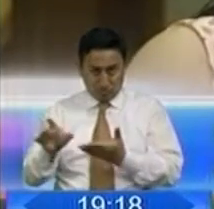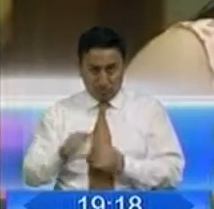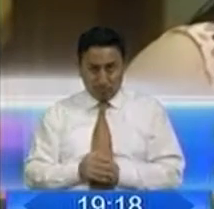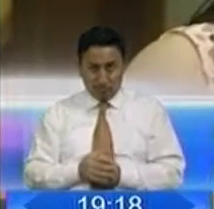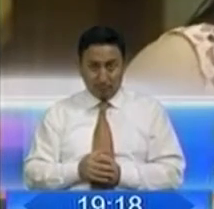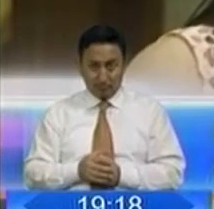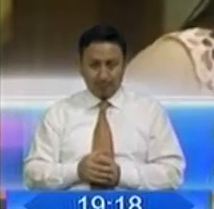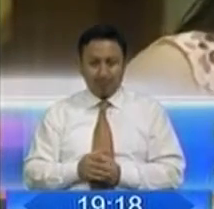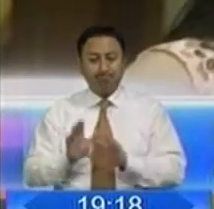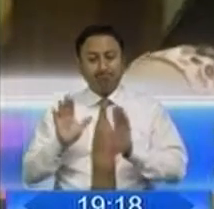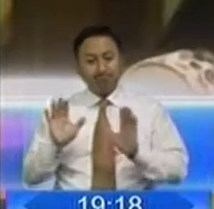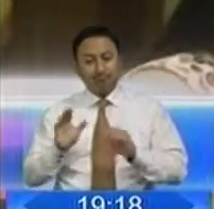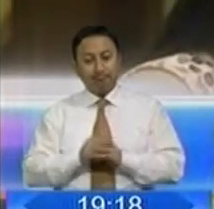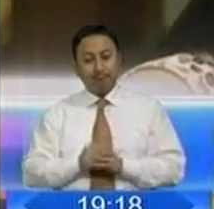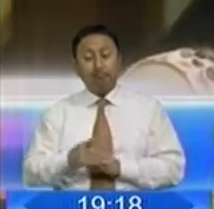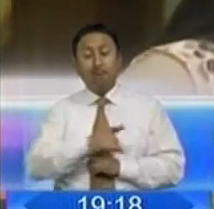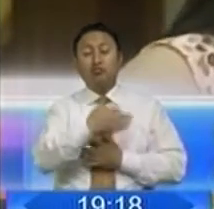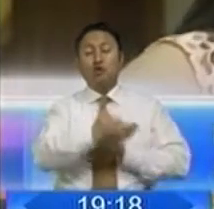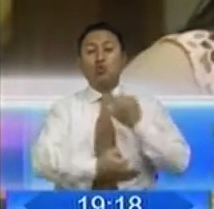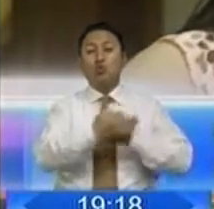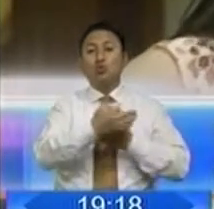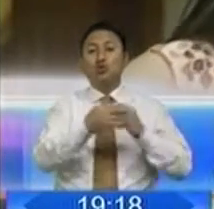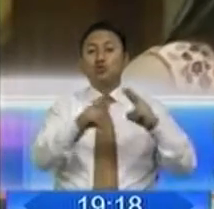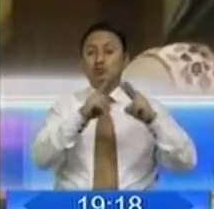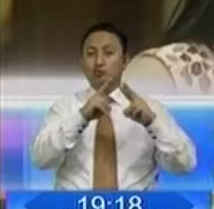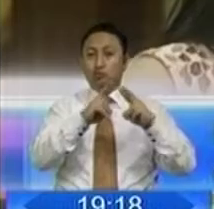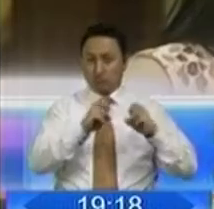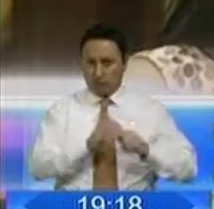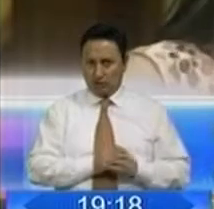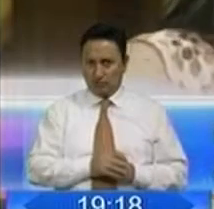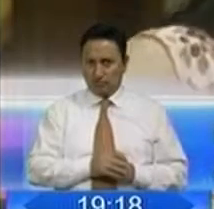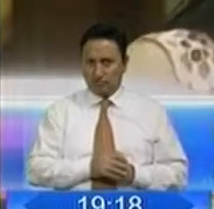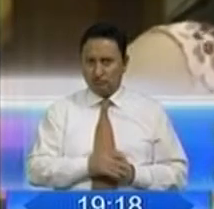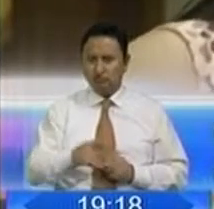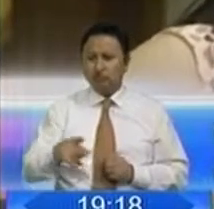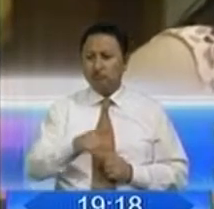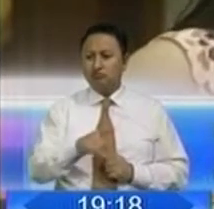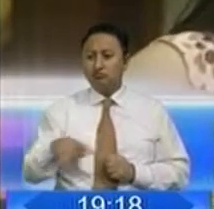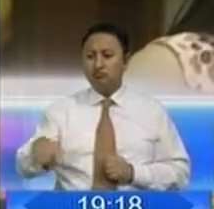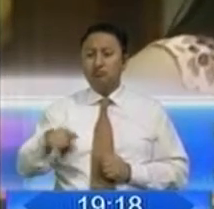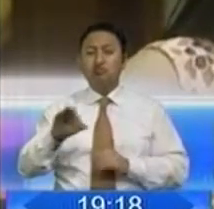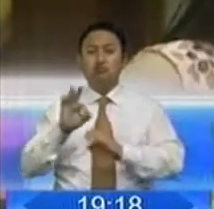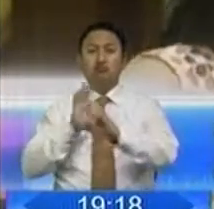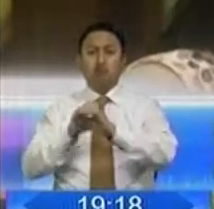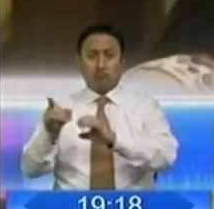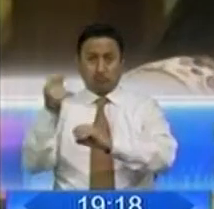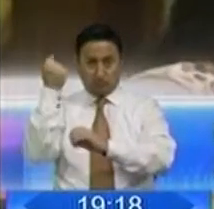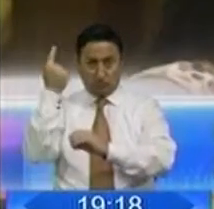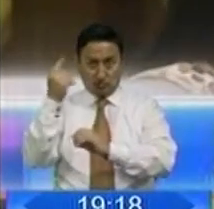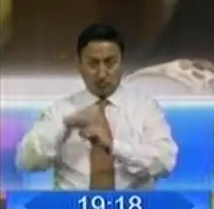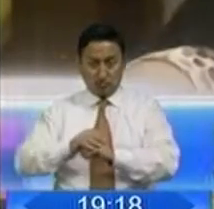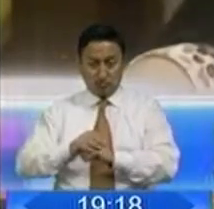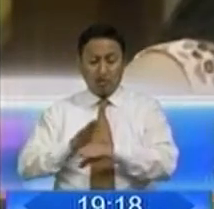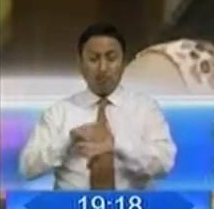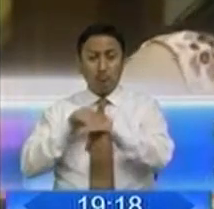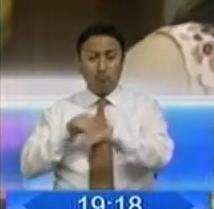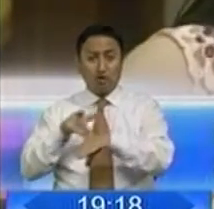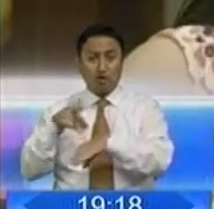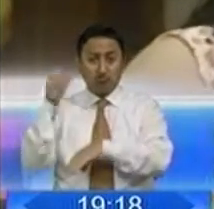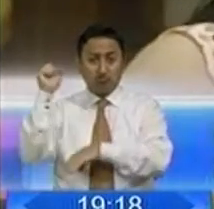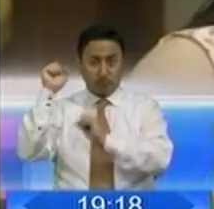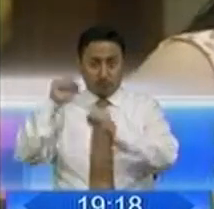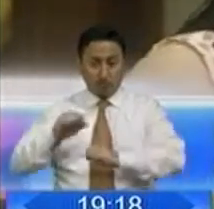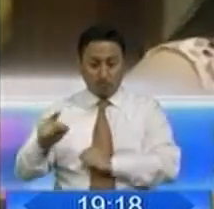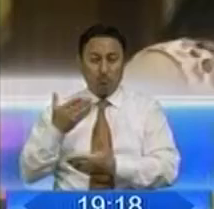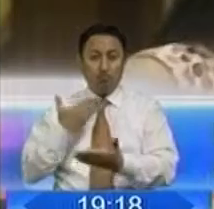todo, yo creo que dentro del juicio político de los miembros del Consejo de Participación Ciudadana estaban completamente claros todos los fundamentos de hecho y de derecho, y las